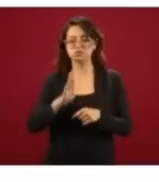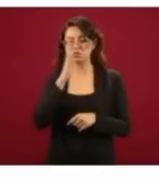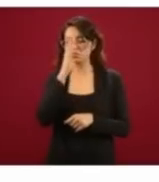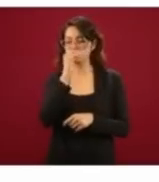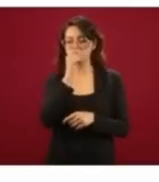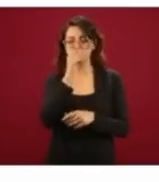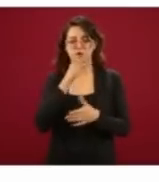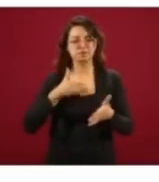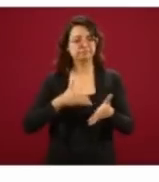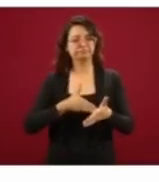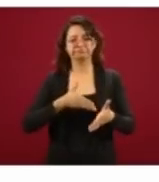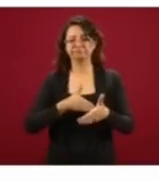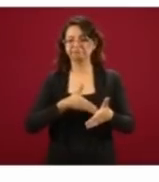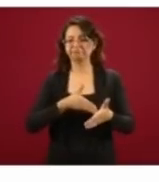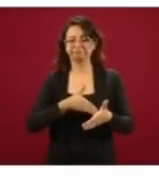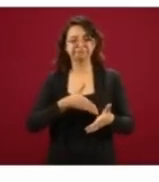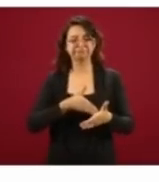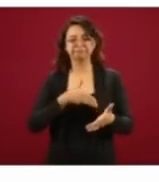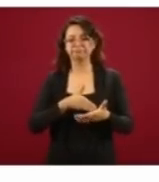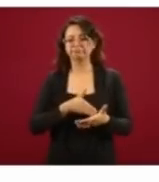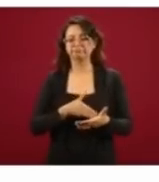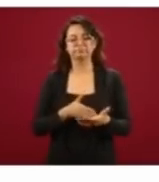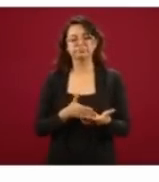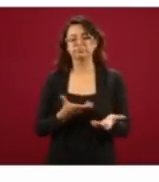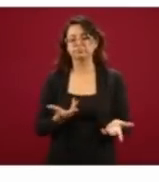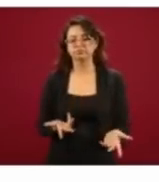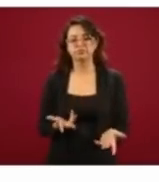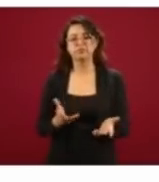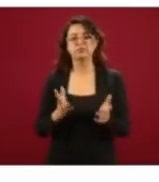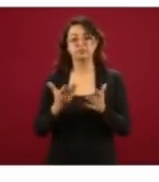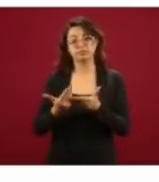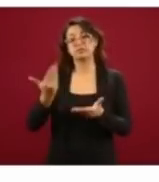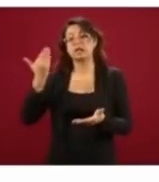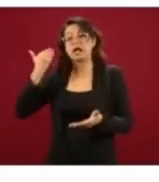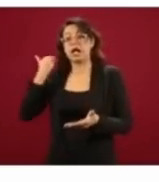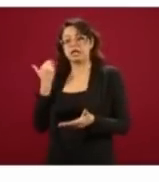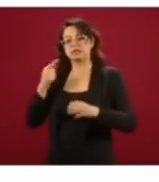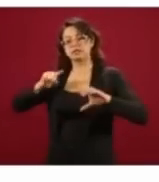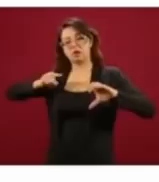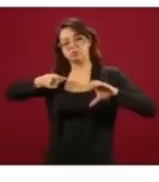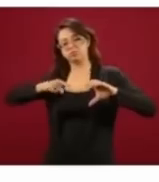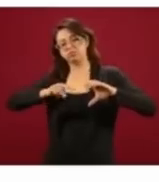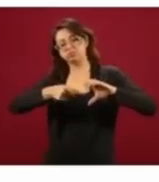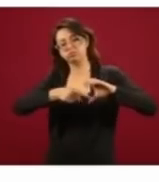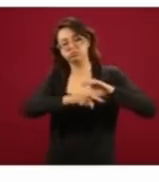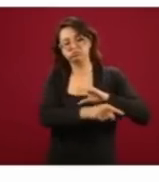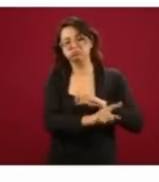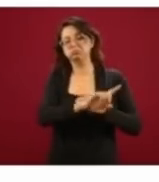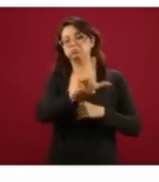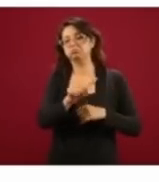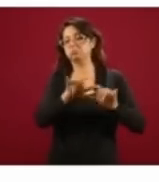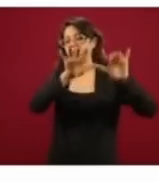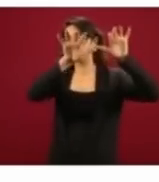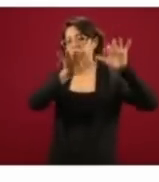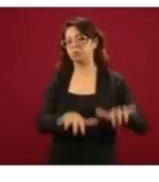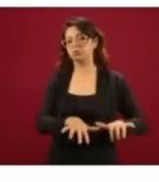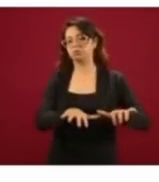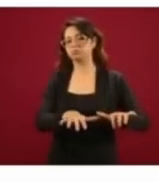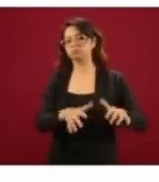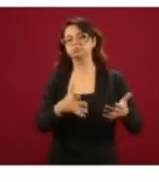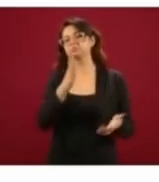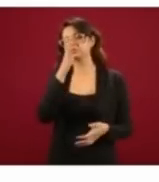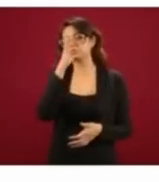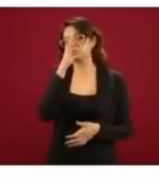la teoría de que no se podría entrar por donde ya se había una vez intentado y que habría, en su